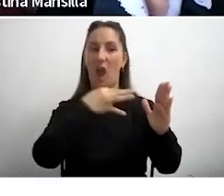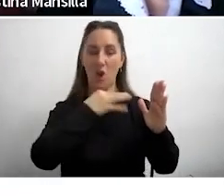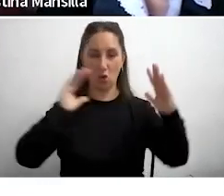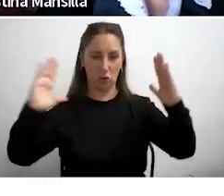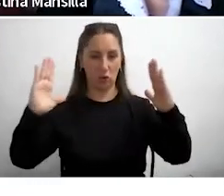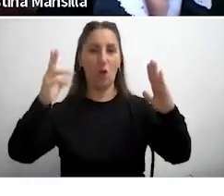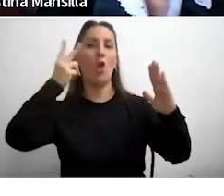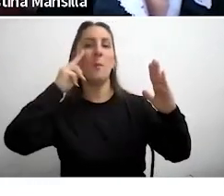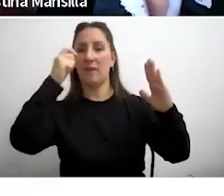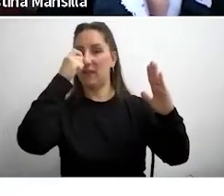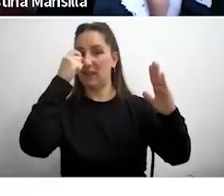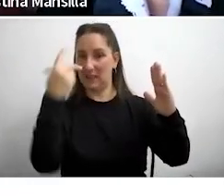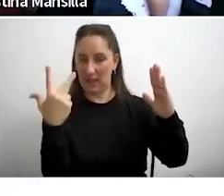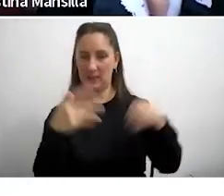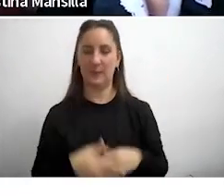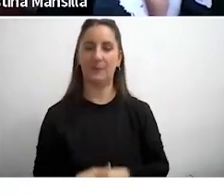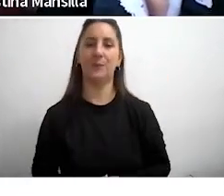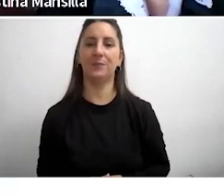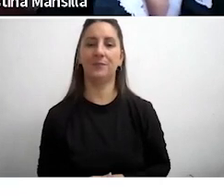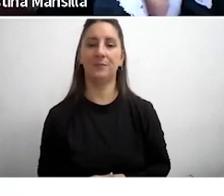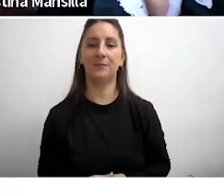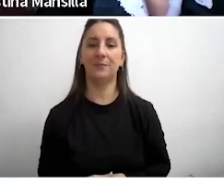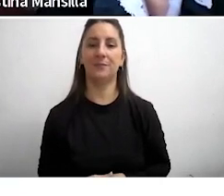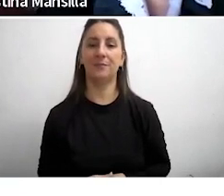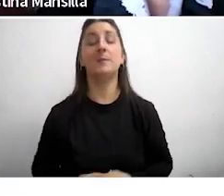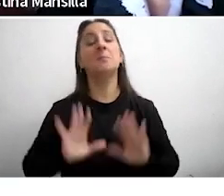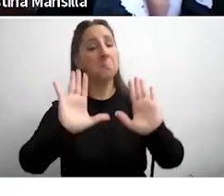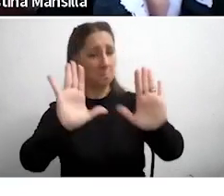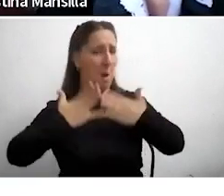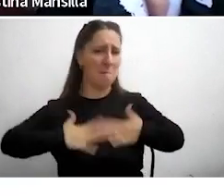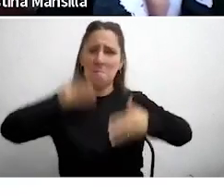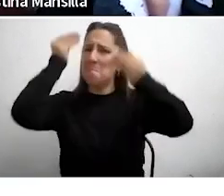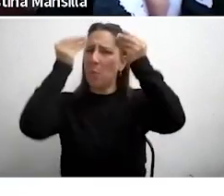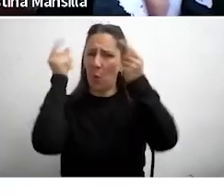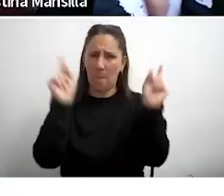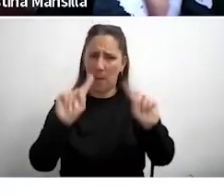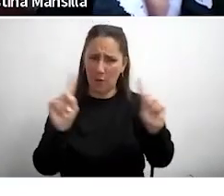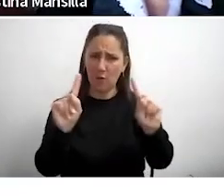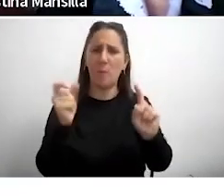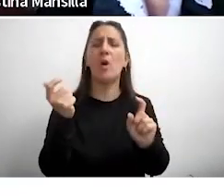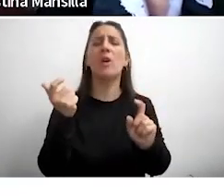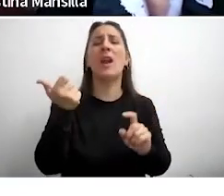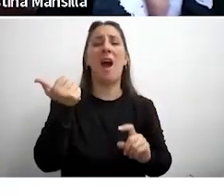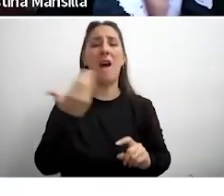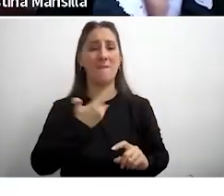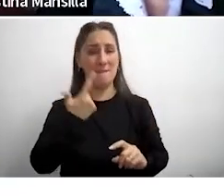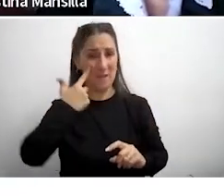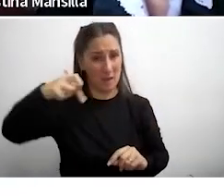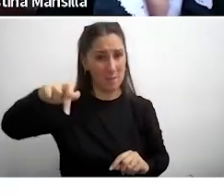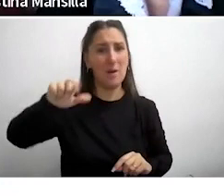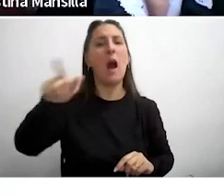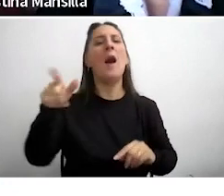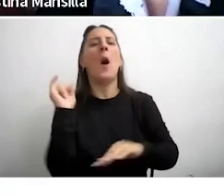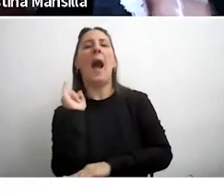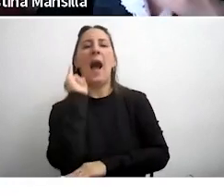del 2023. Pero no hay que preocuparse porque la Administración Federal